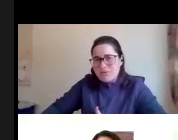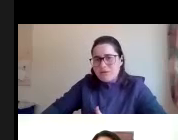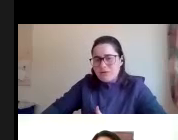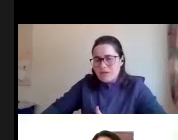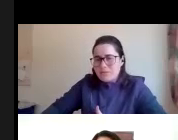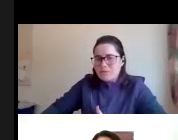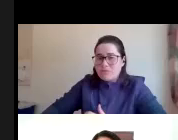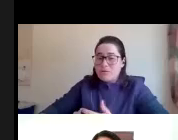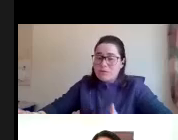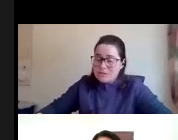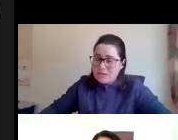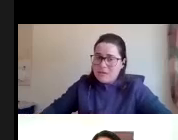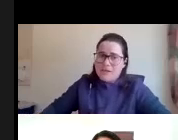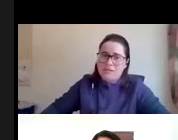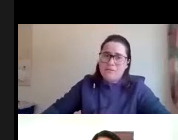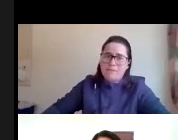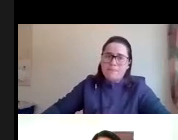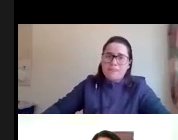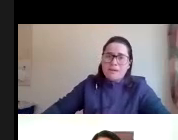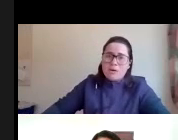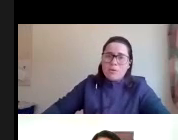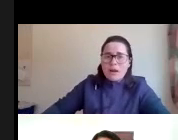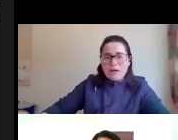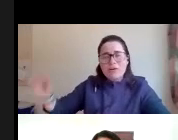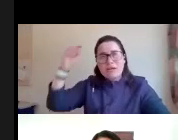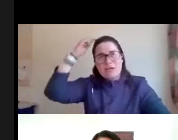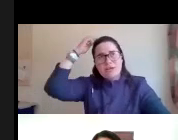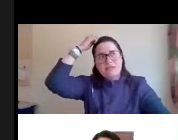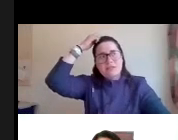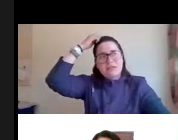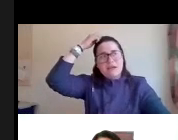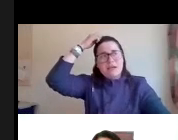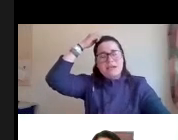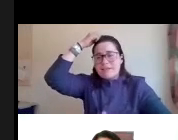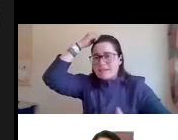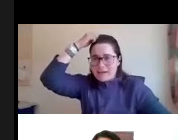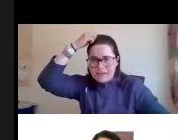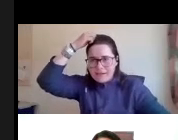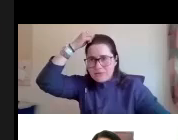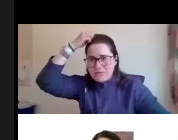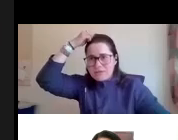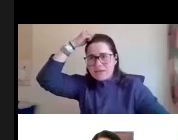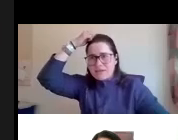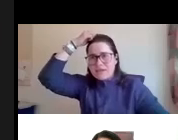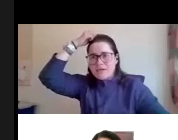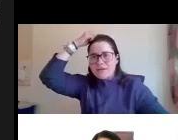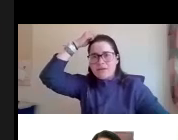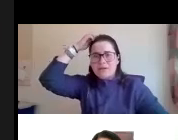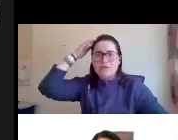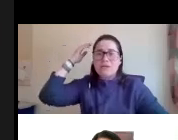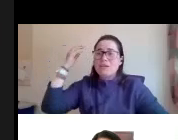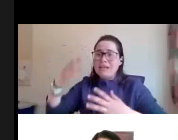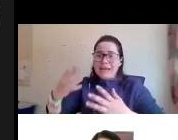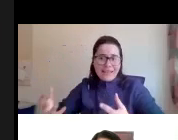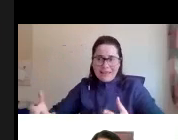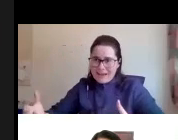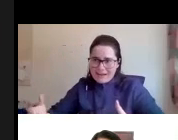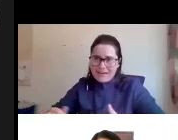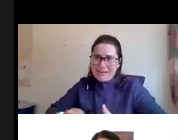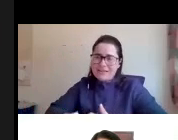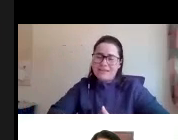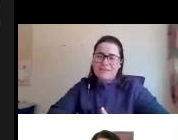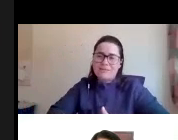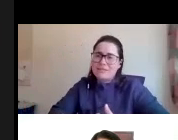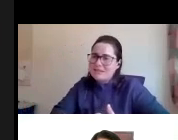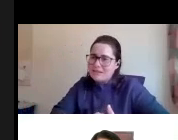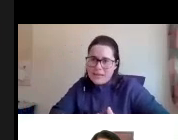primero, eutrófico e hiperotrófico. ¿Qué significa eso? Un lago que es cristalino, que no tiene nada de